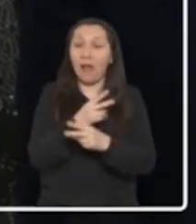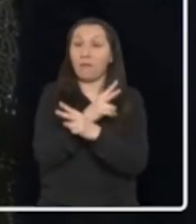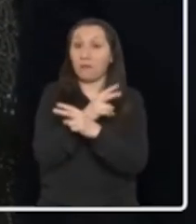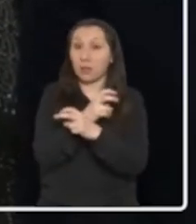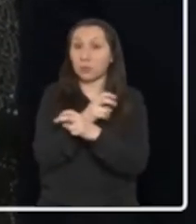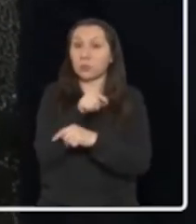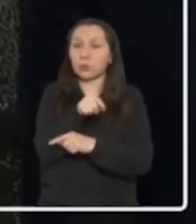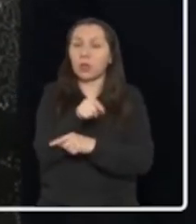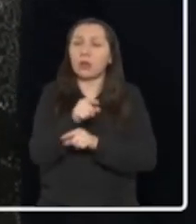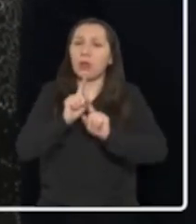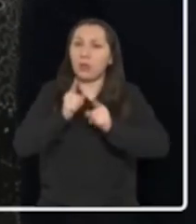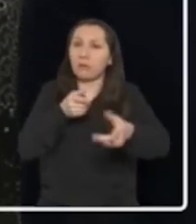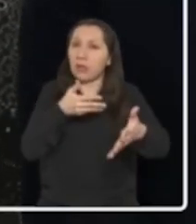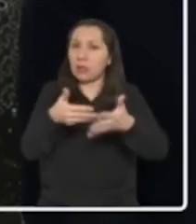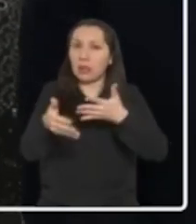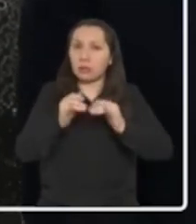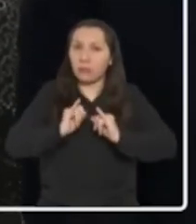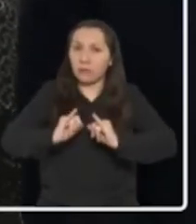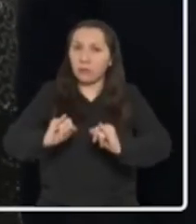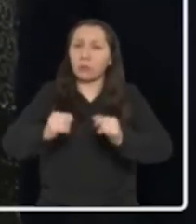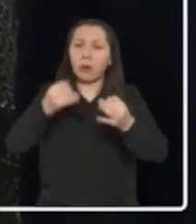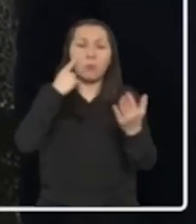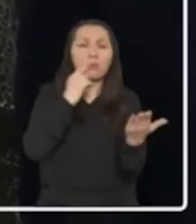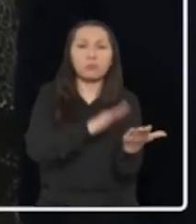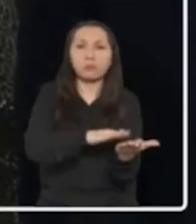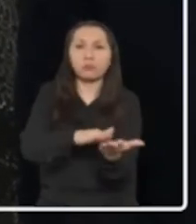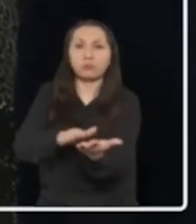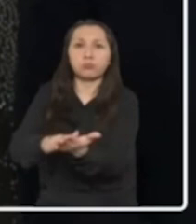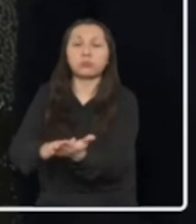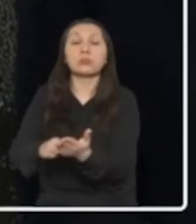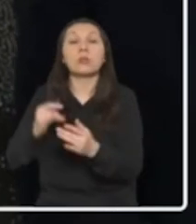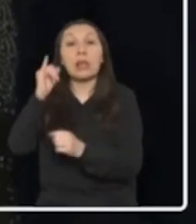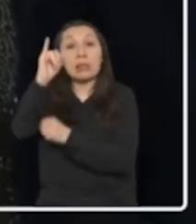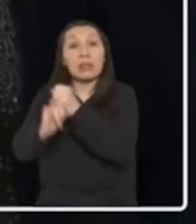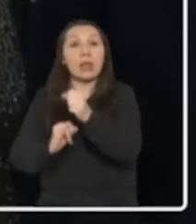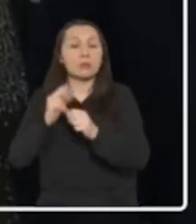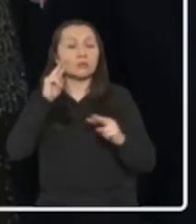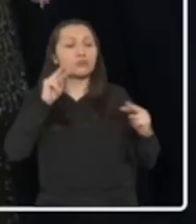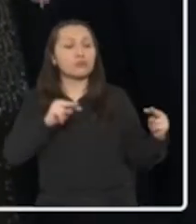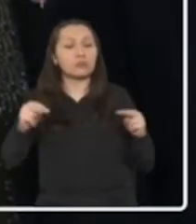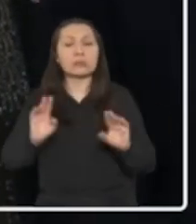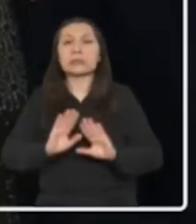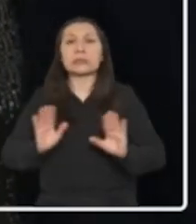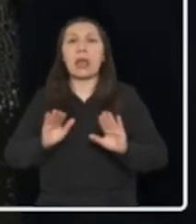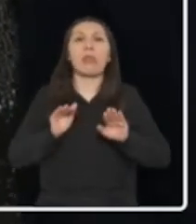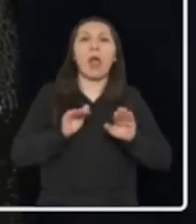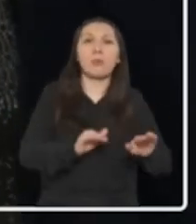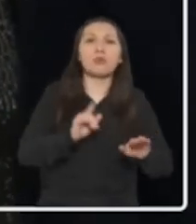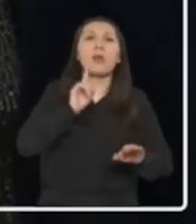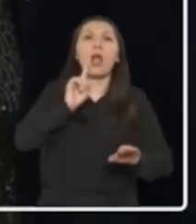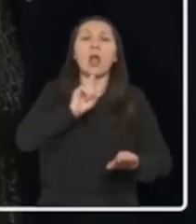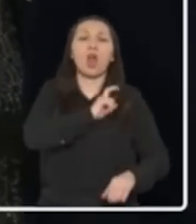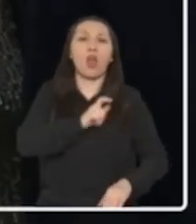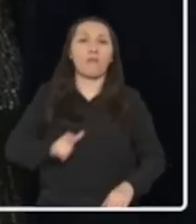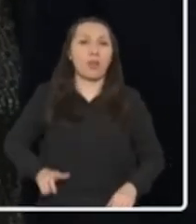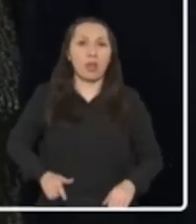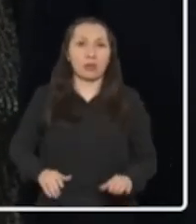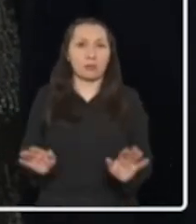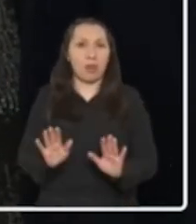Venezuela, sean transparentes y verificados por veedores internacionales que no estén comprometidos con el gobierno de turno.